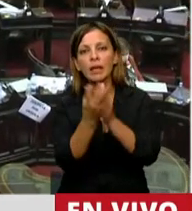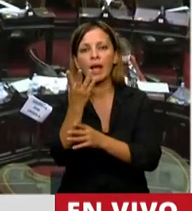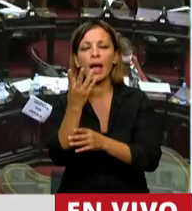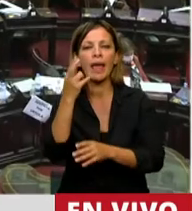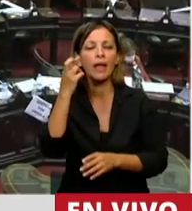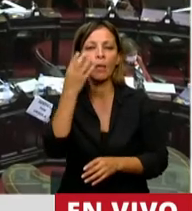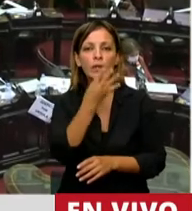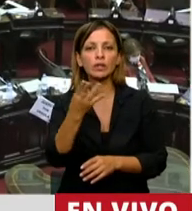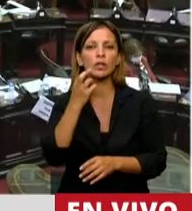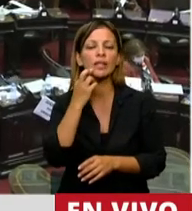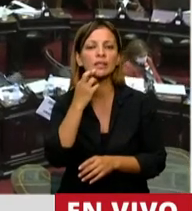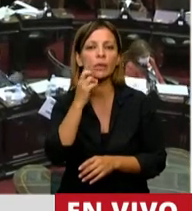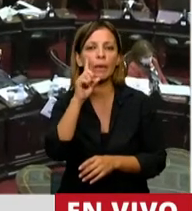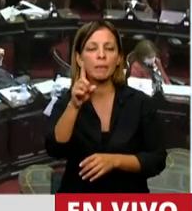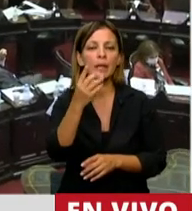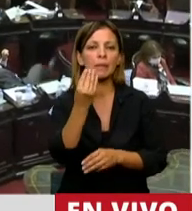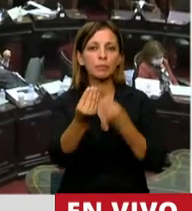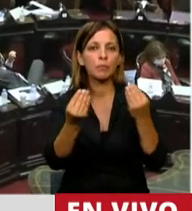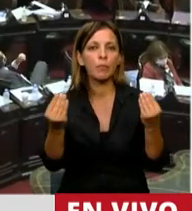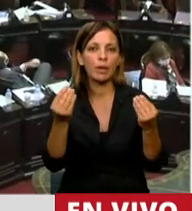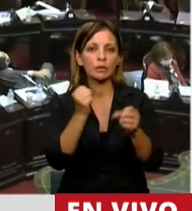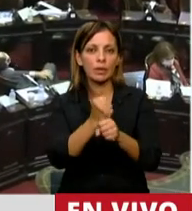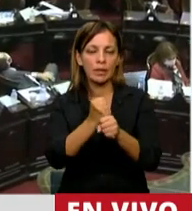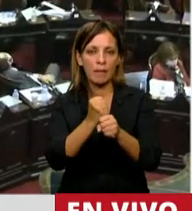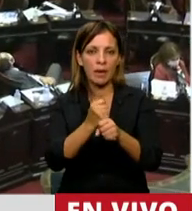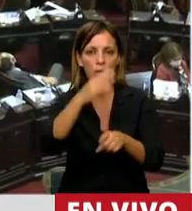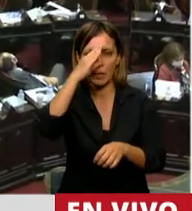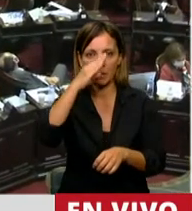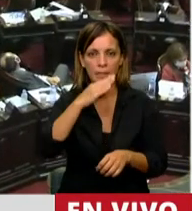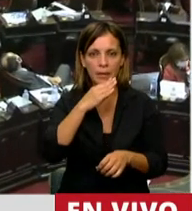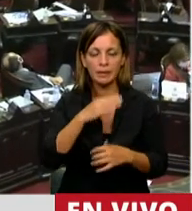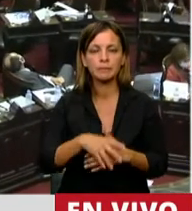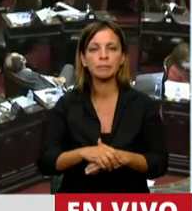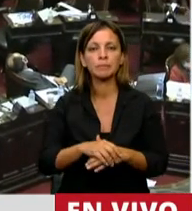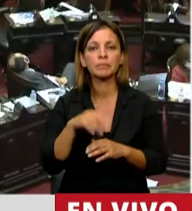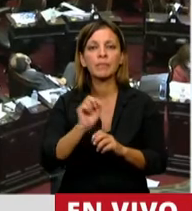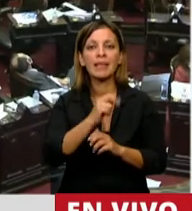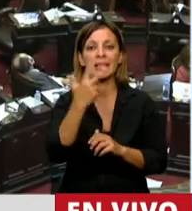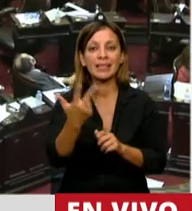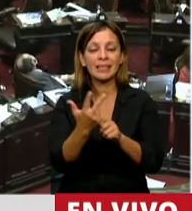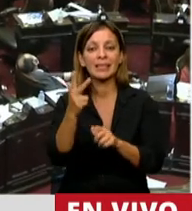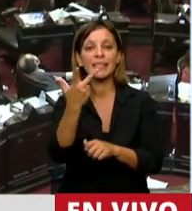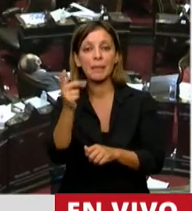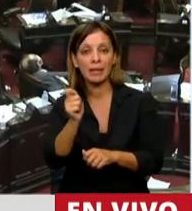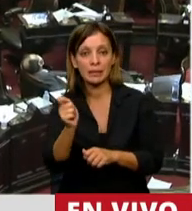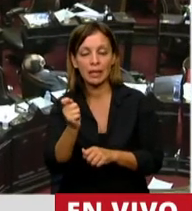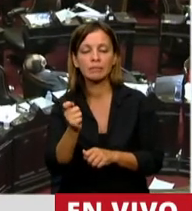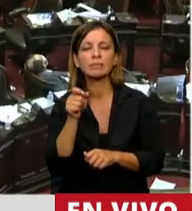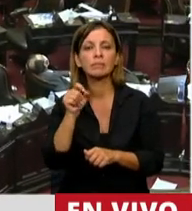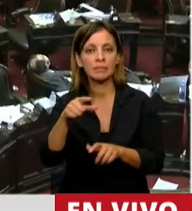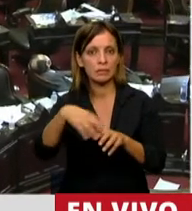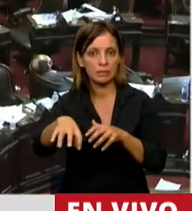419.000 puestos de trabajo mensual. Sin embargo, hacia el tercer trimestre del 2020, el sector